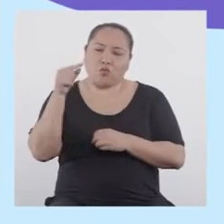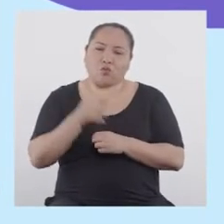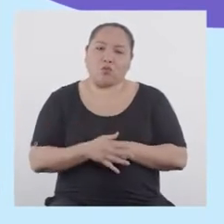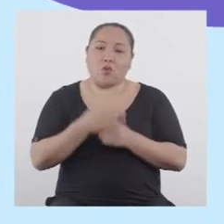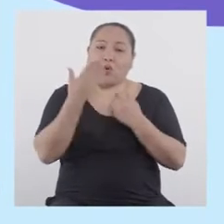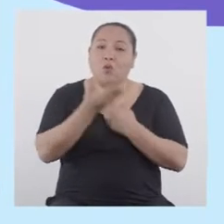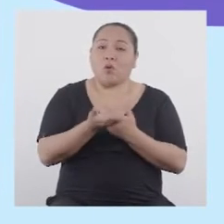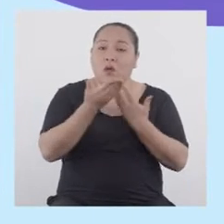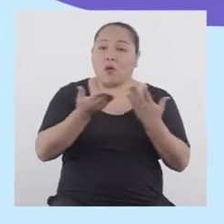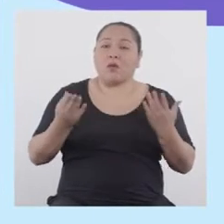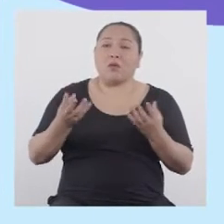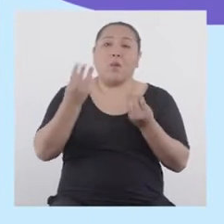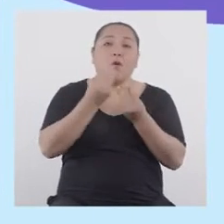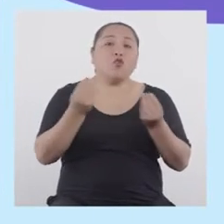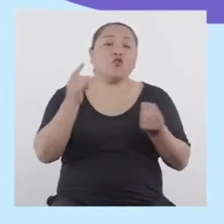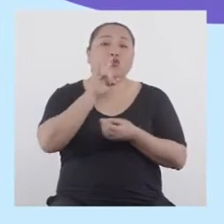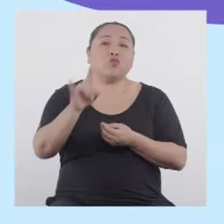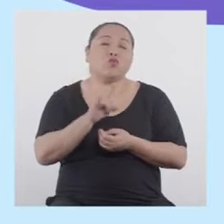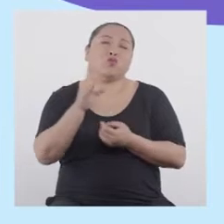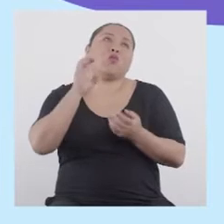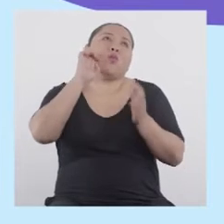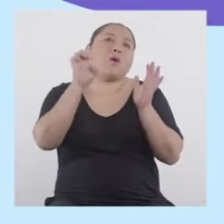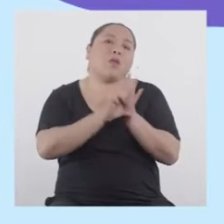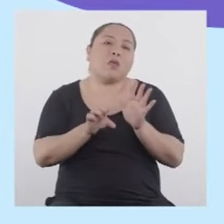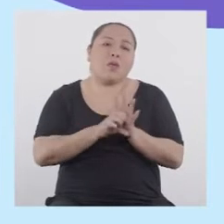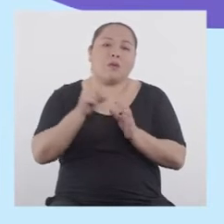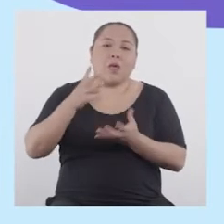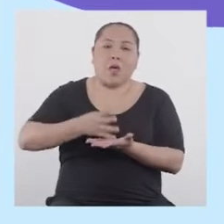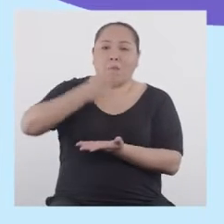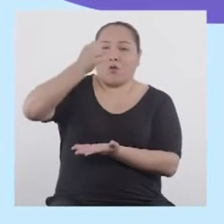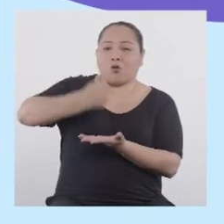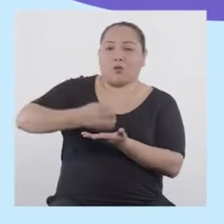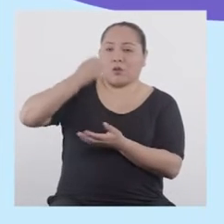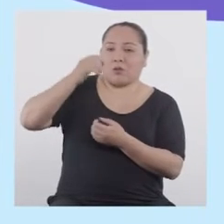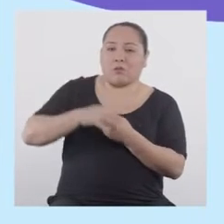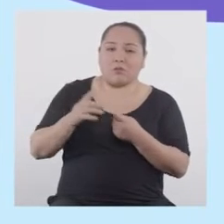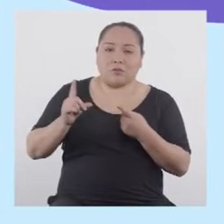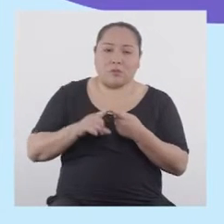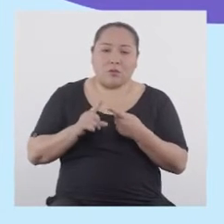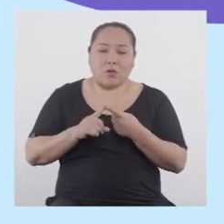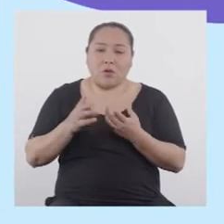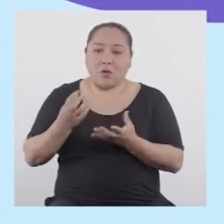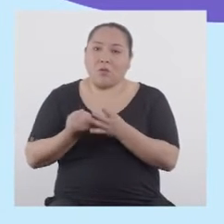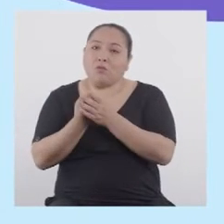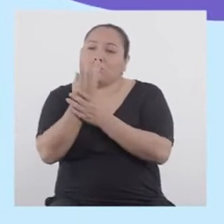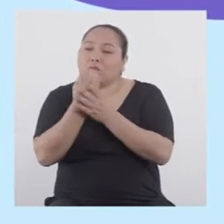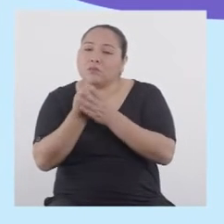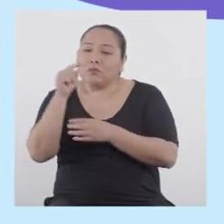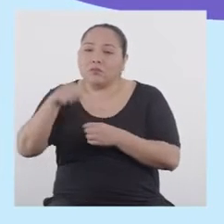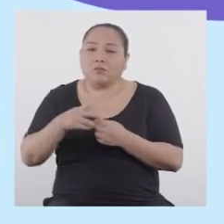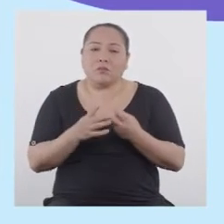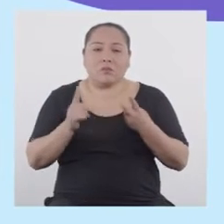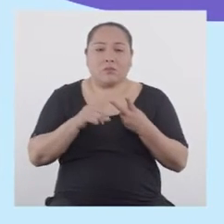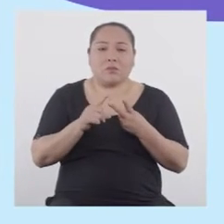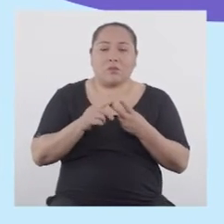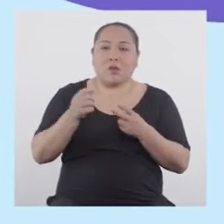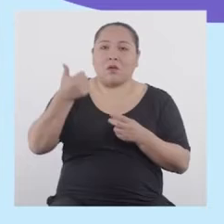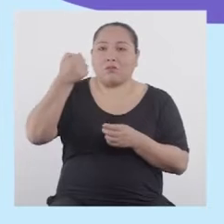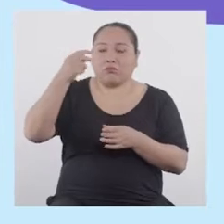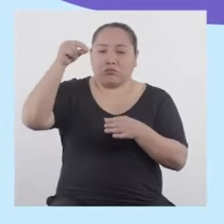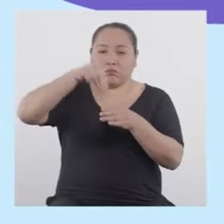usos. Un objeto multiusos. Por ejemplo, a las botellas, como maceteros,